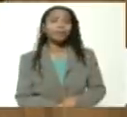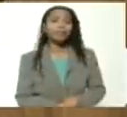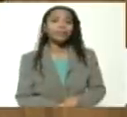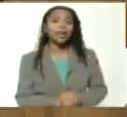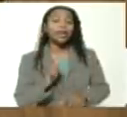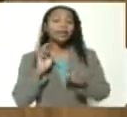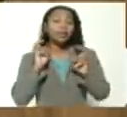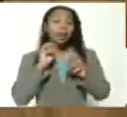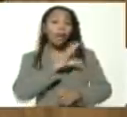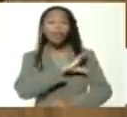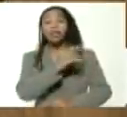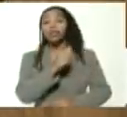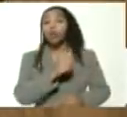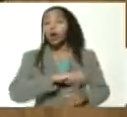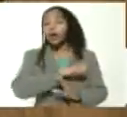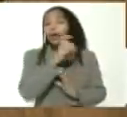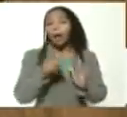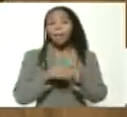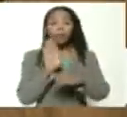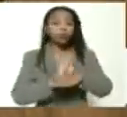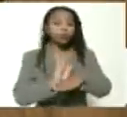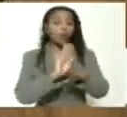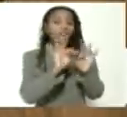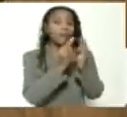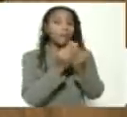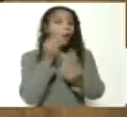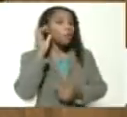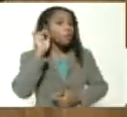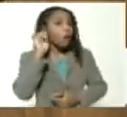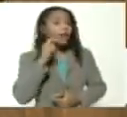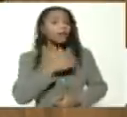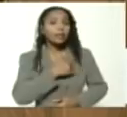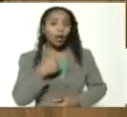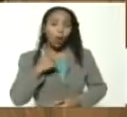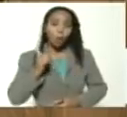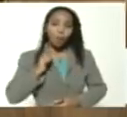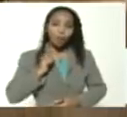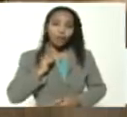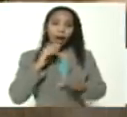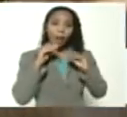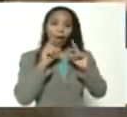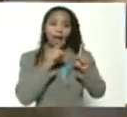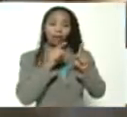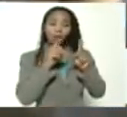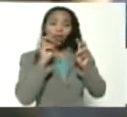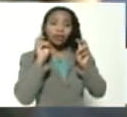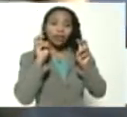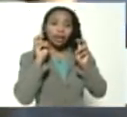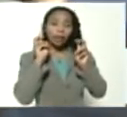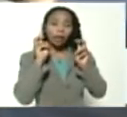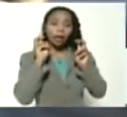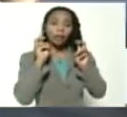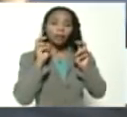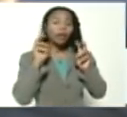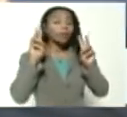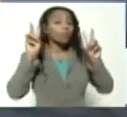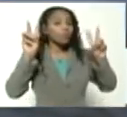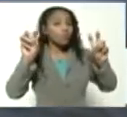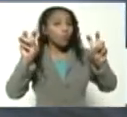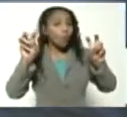Dirección General para la Protección de Familia y la Mujer, quiero aprovechar para hablar de estos temas de